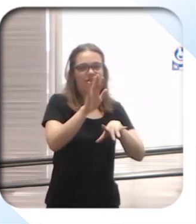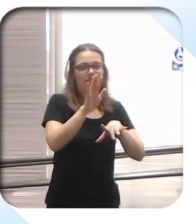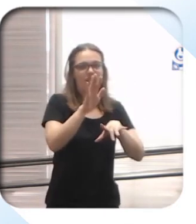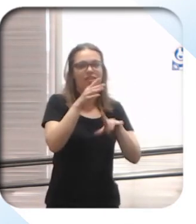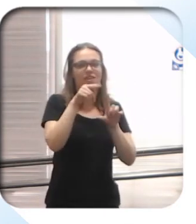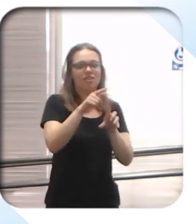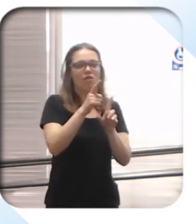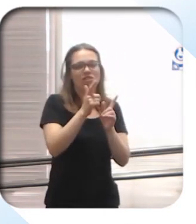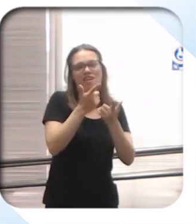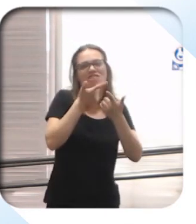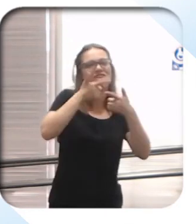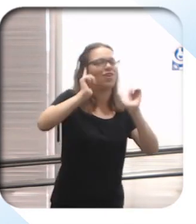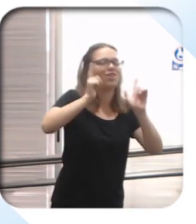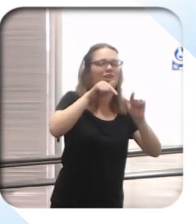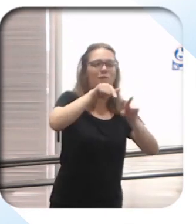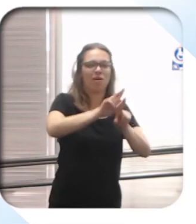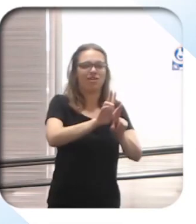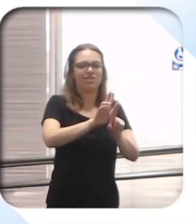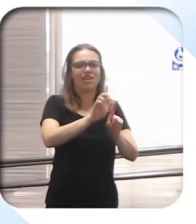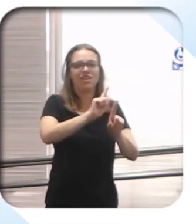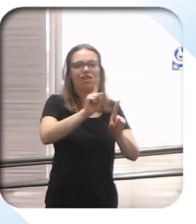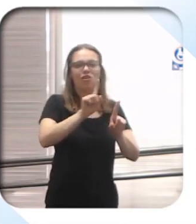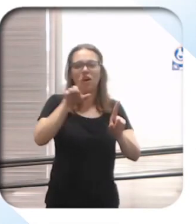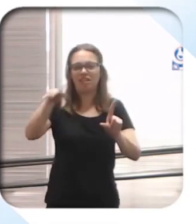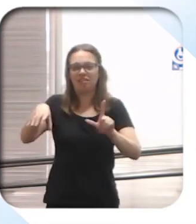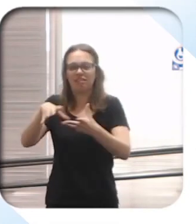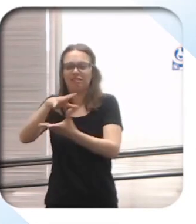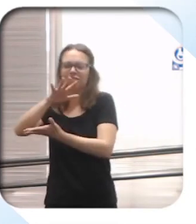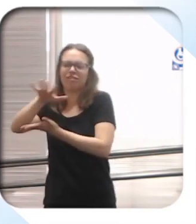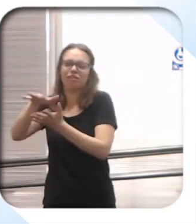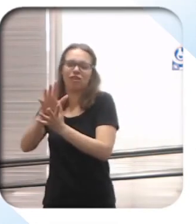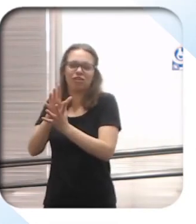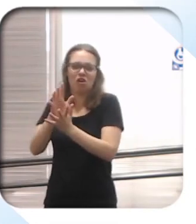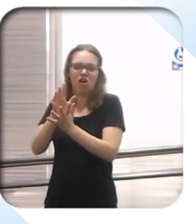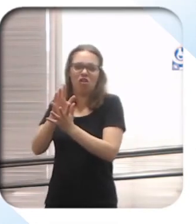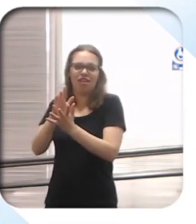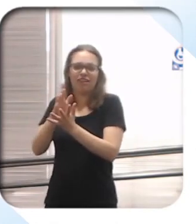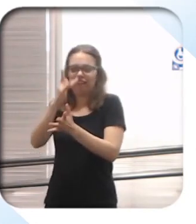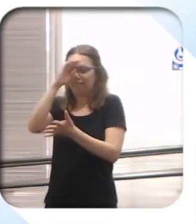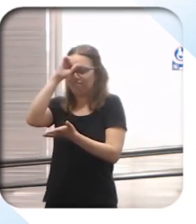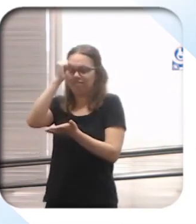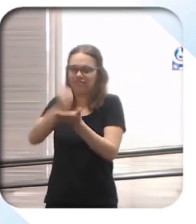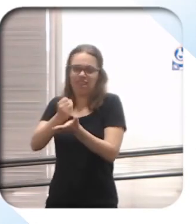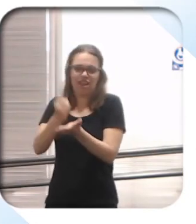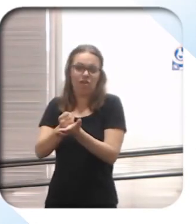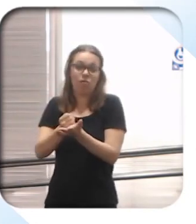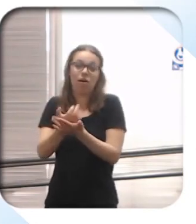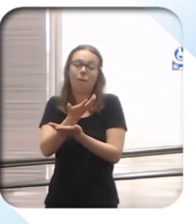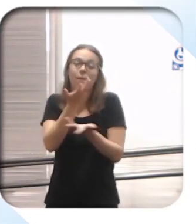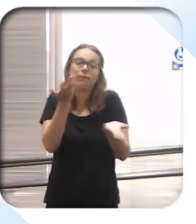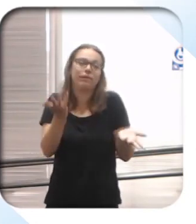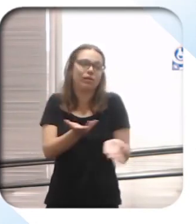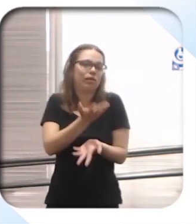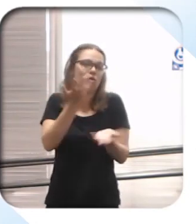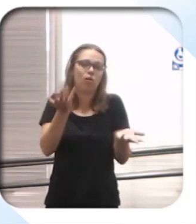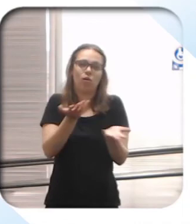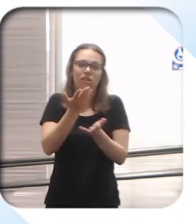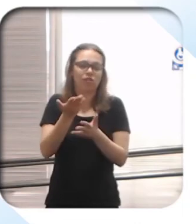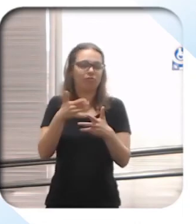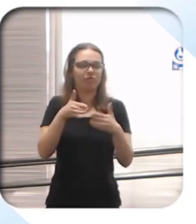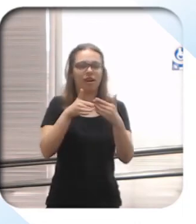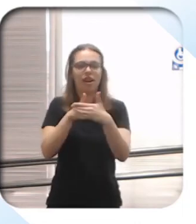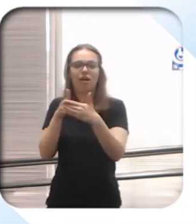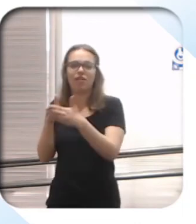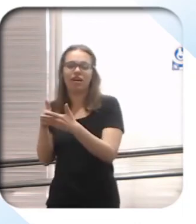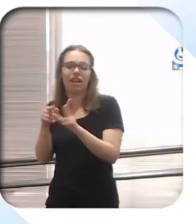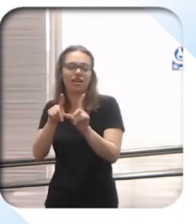hubiera divertido más y no hubiera pasado situaciones traumáticas. Y bueno, pero las barreras y